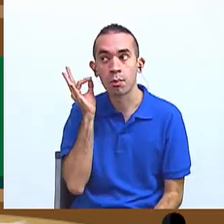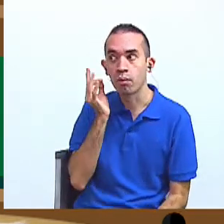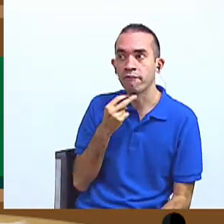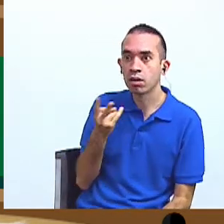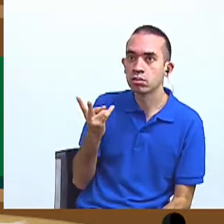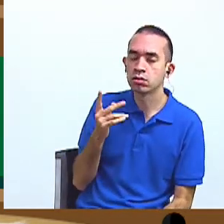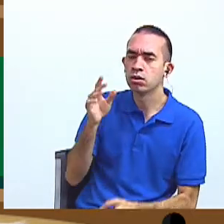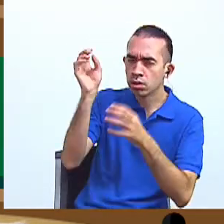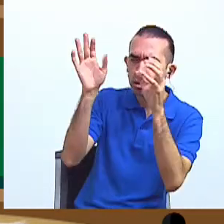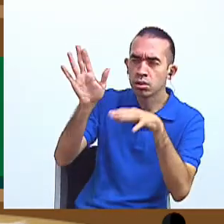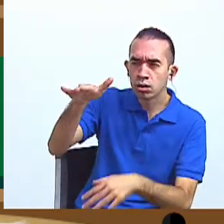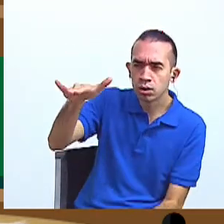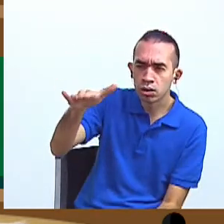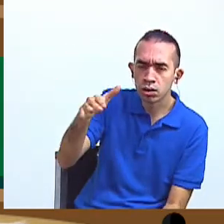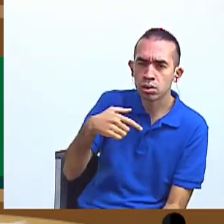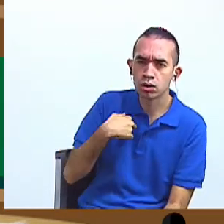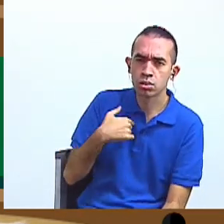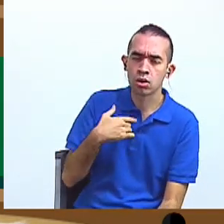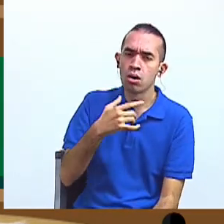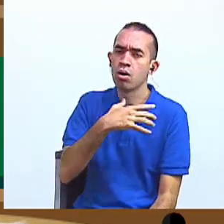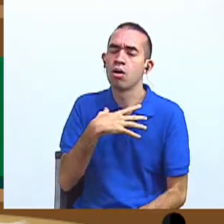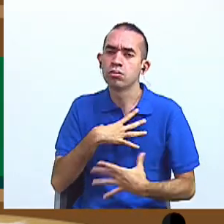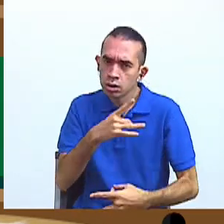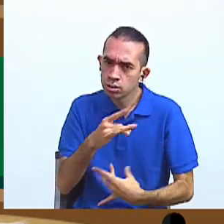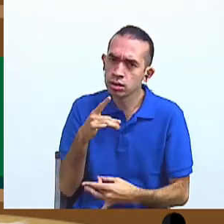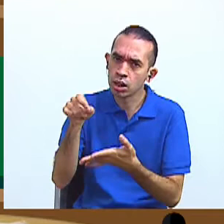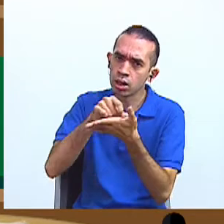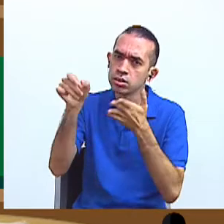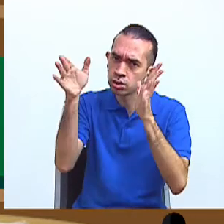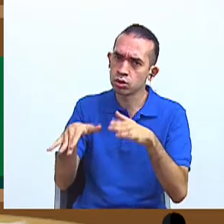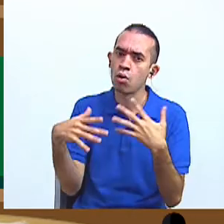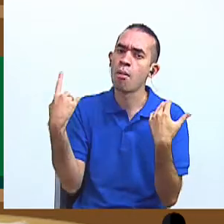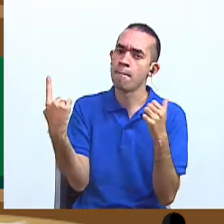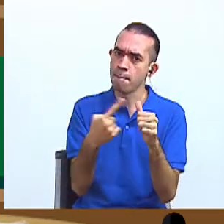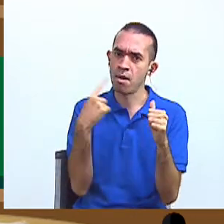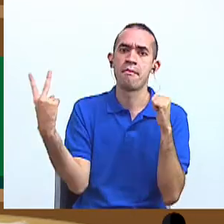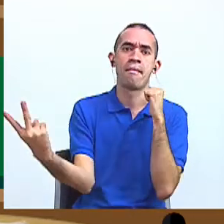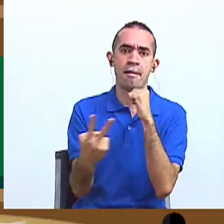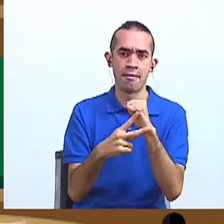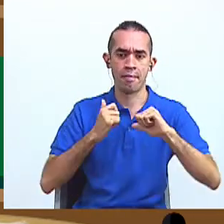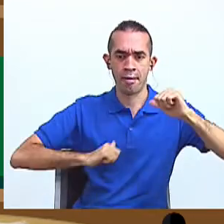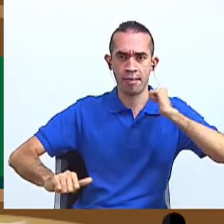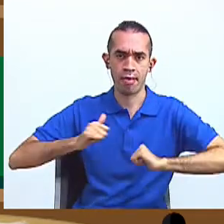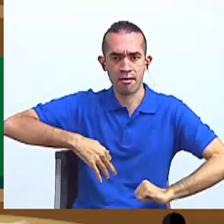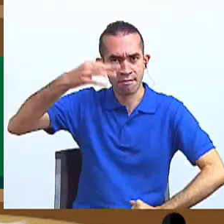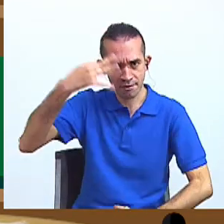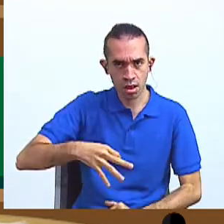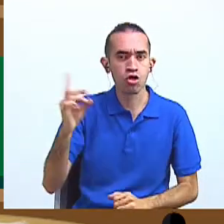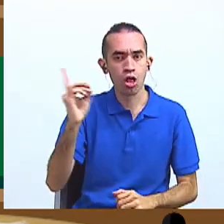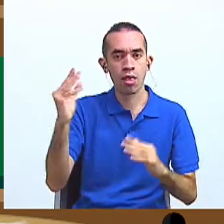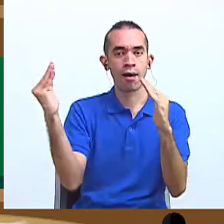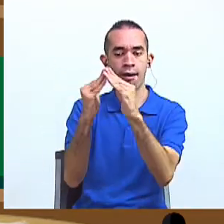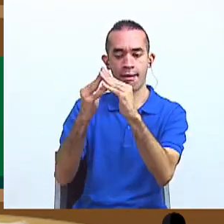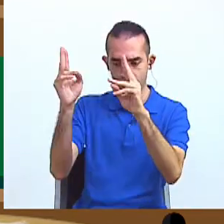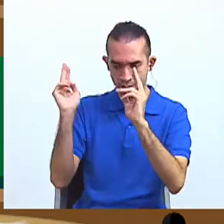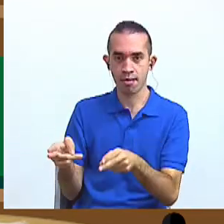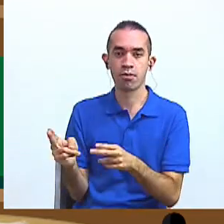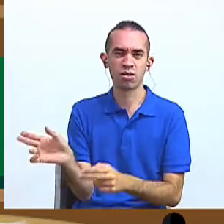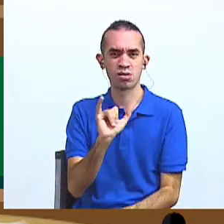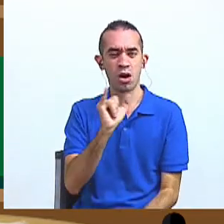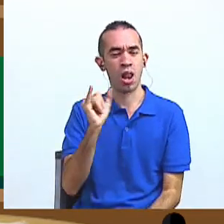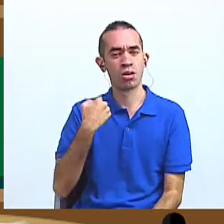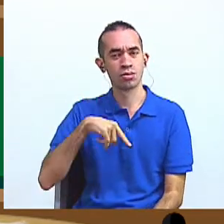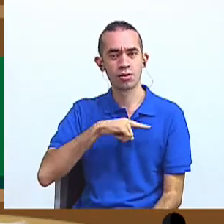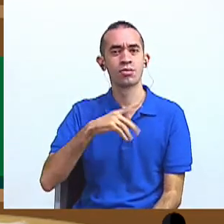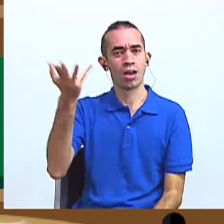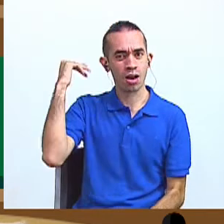Profe, a mí me llamó la atención que el escritor representó por primera vez la obra en su casa, así igual como hicimos nosotros